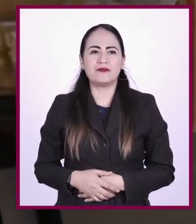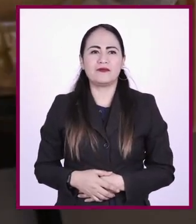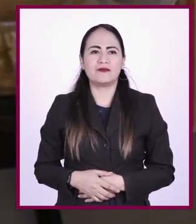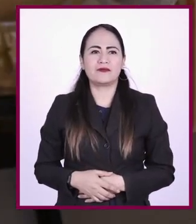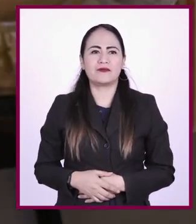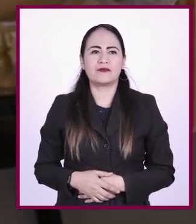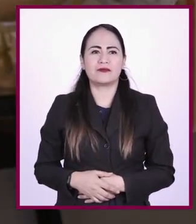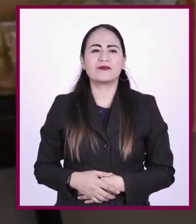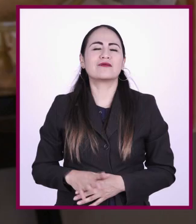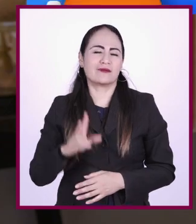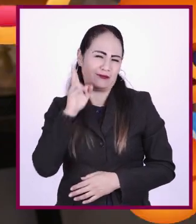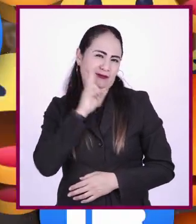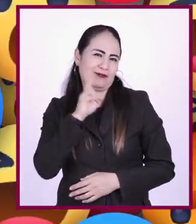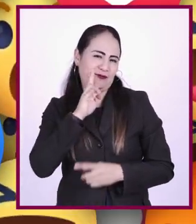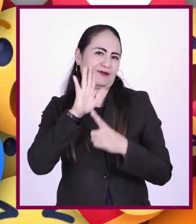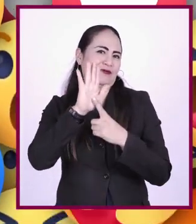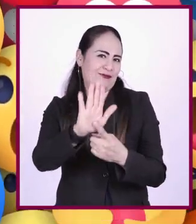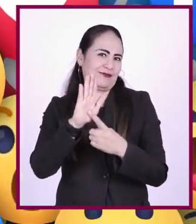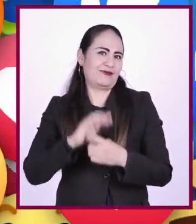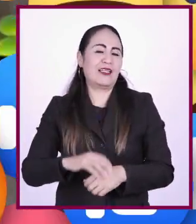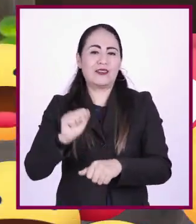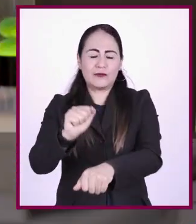Bueno, ya vamos a ver qué es, ¿no?